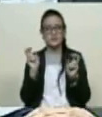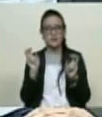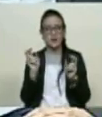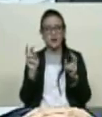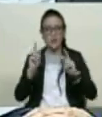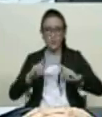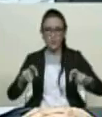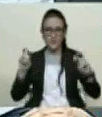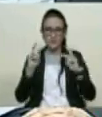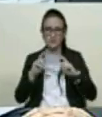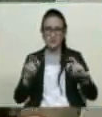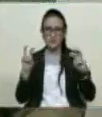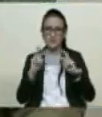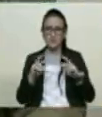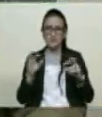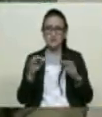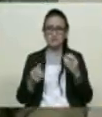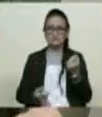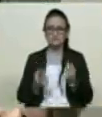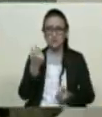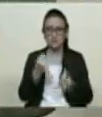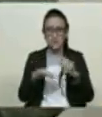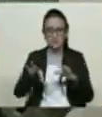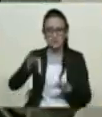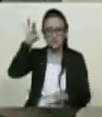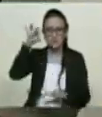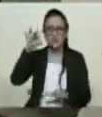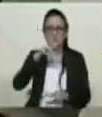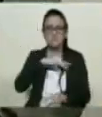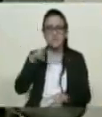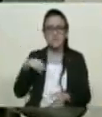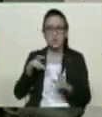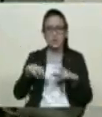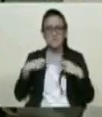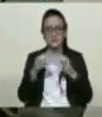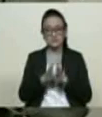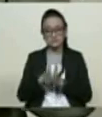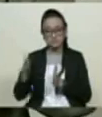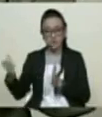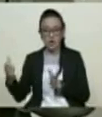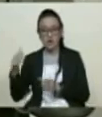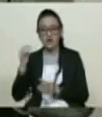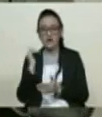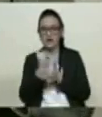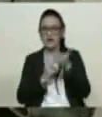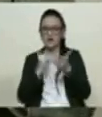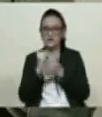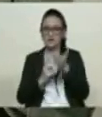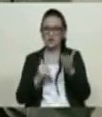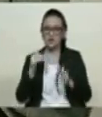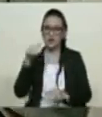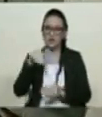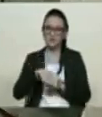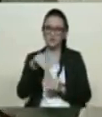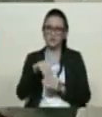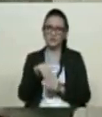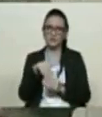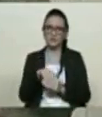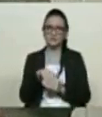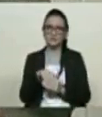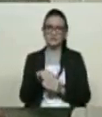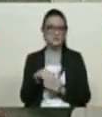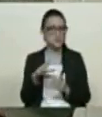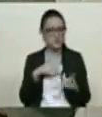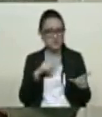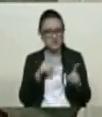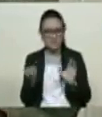auditorías y el sorteo de los miembros de BESA y que se extendiera el registro electoral. Nosotros incorporamos todo